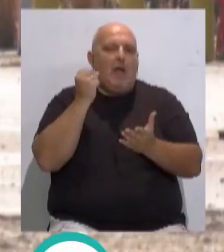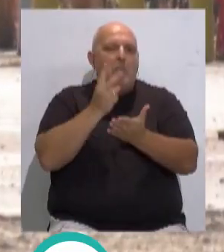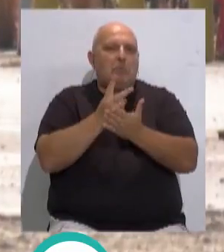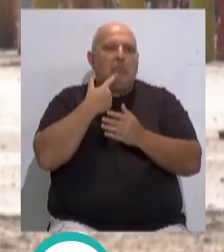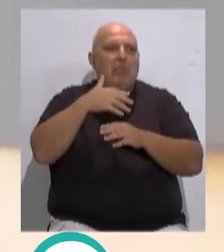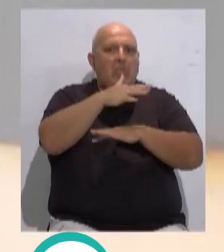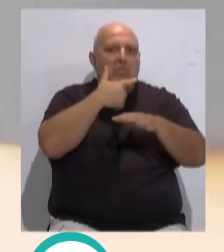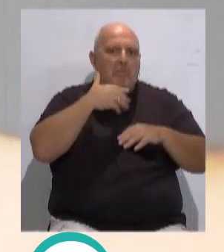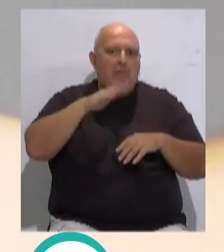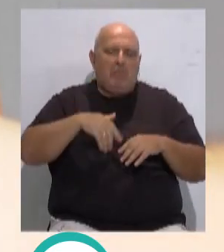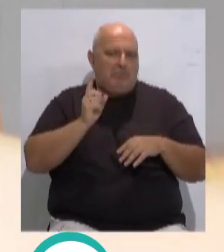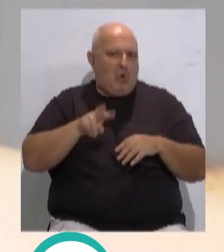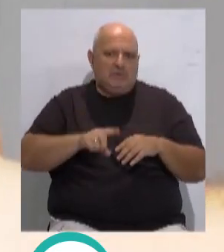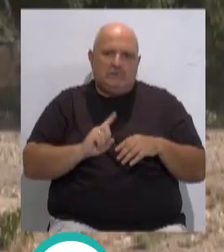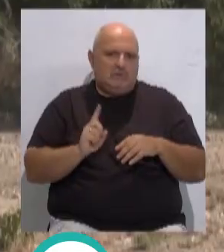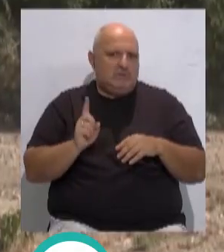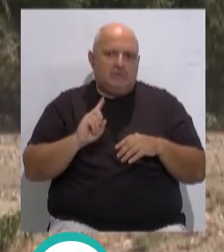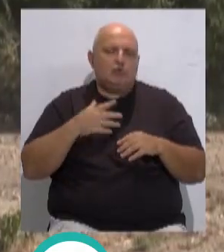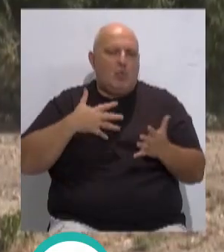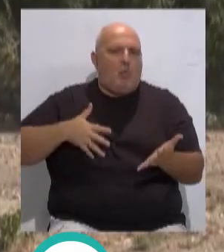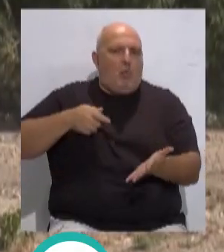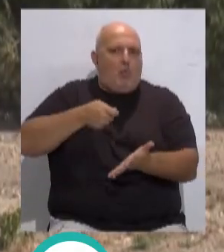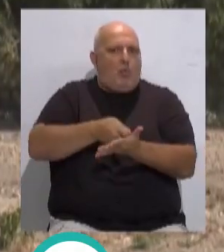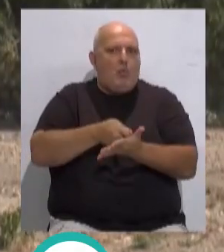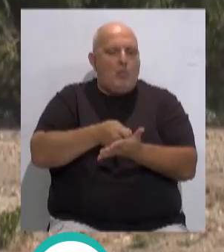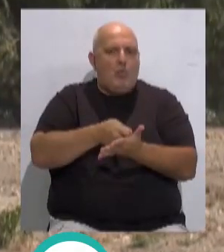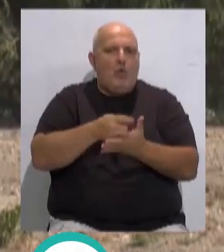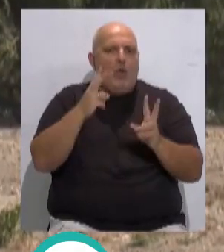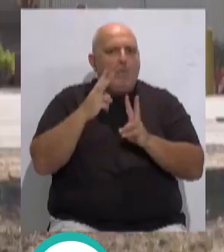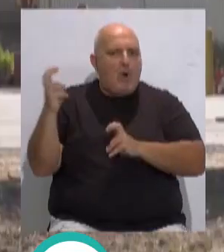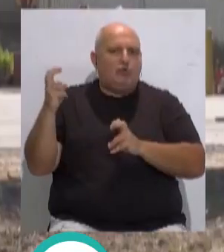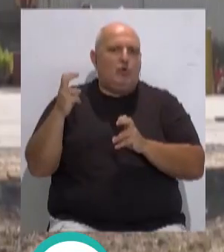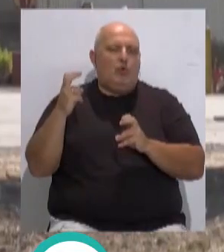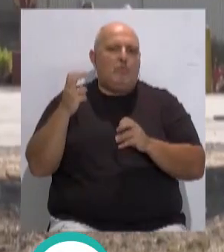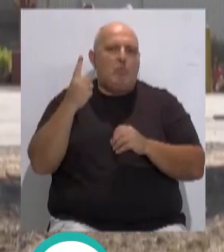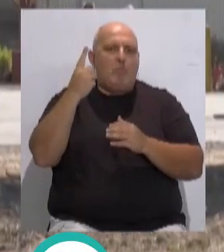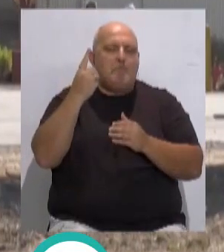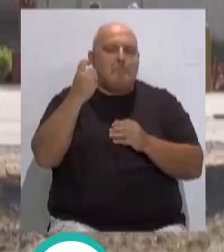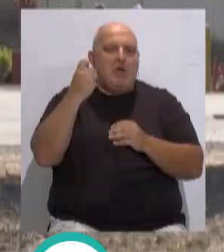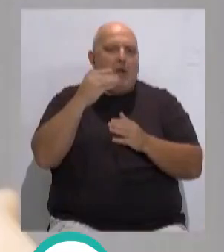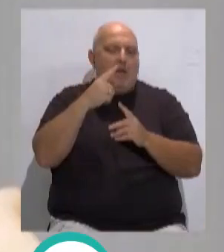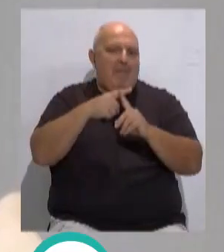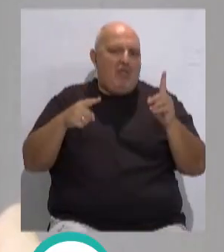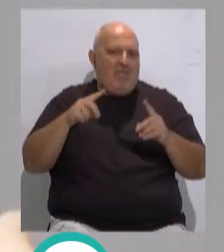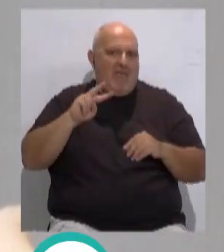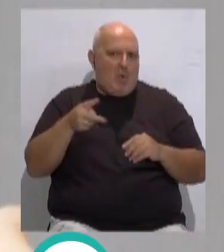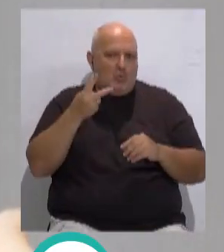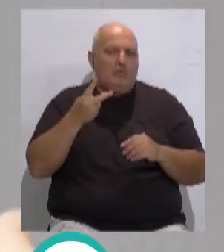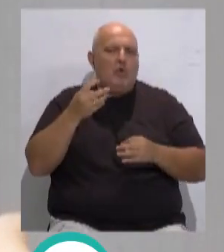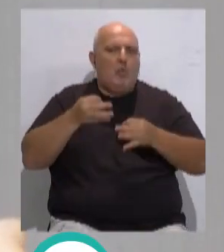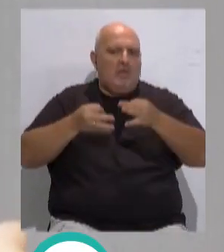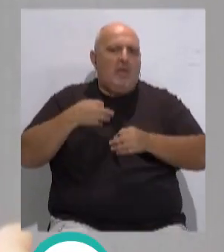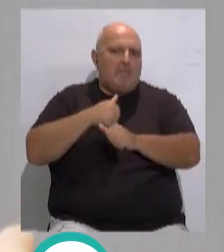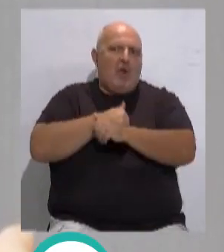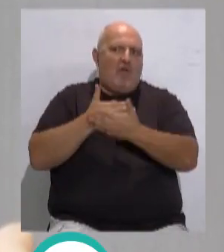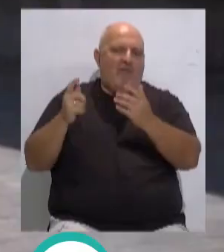menos dinero, hemos puesto incluso más cantidad porque hemos pagado los impuestos más de 1,5 millones de euros. Y bueno, nosotros confiamos en la justicia, no vamos